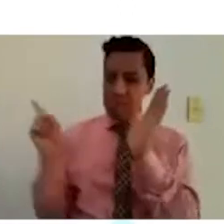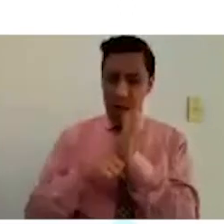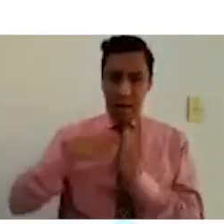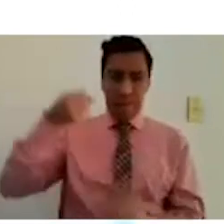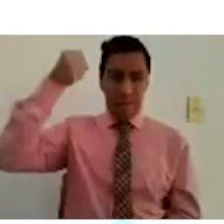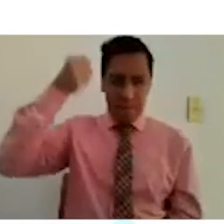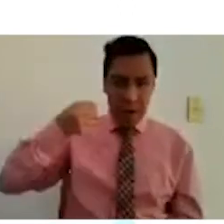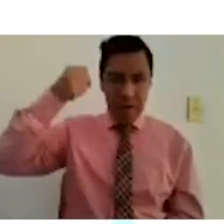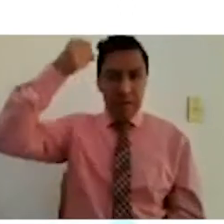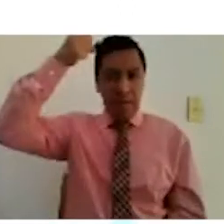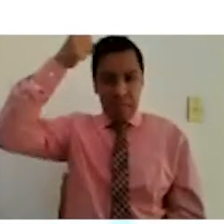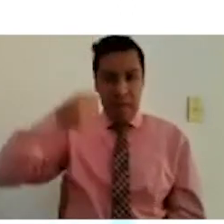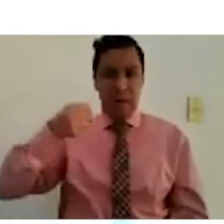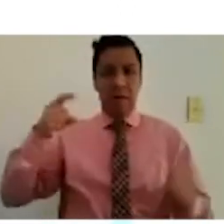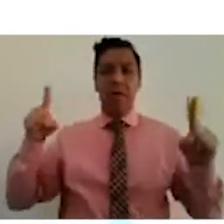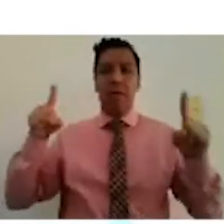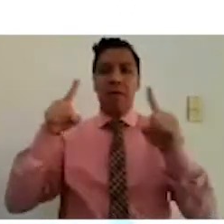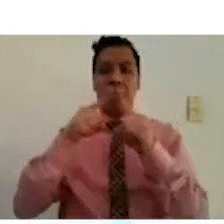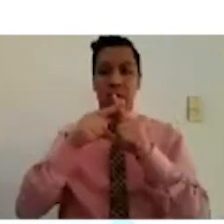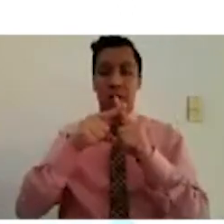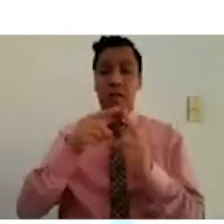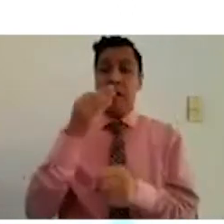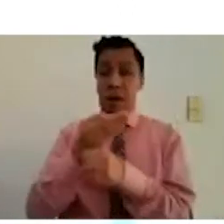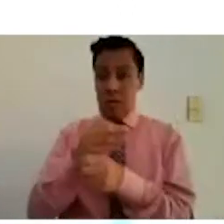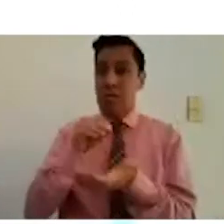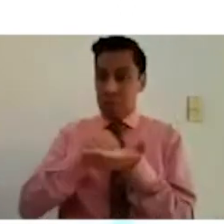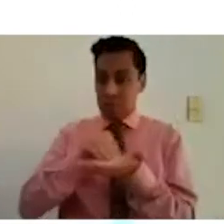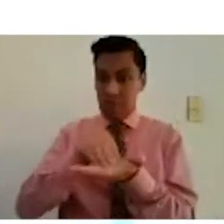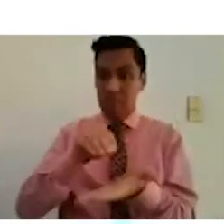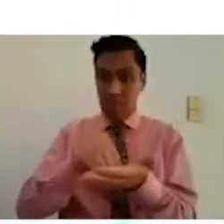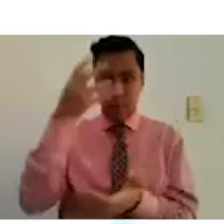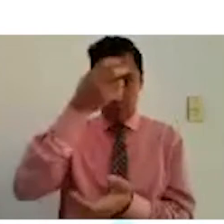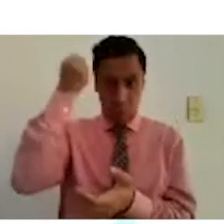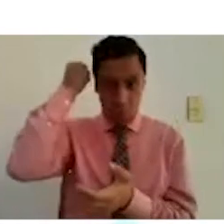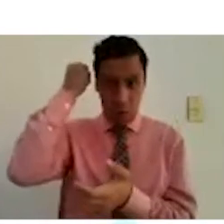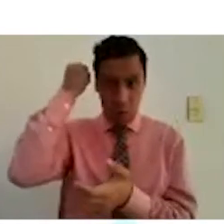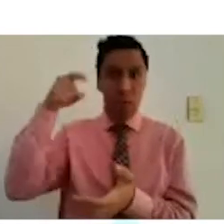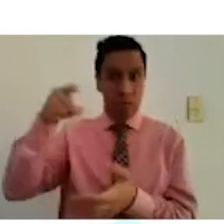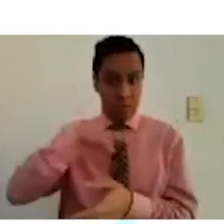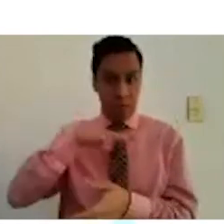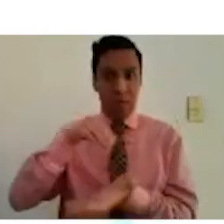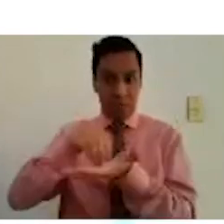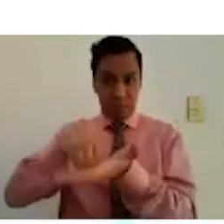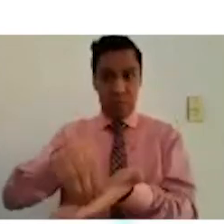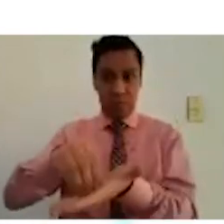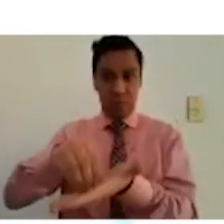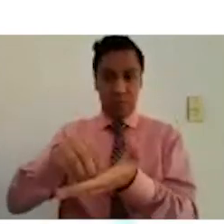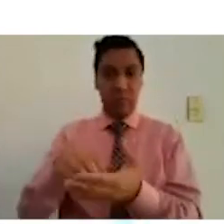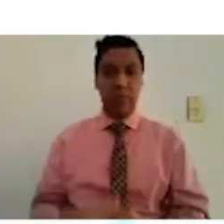Ahí vemos la iglesia, que actualmente está en pie a pesar del sismo del 17.